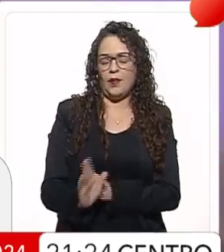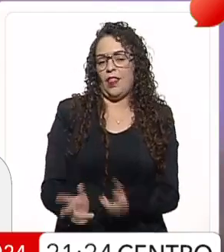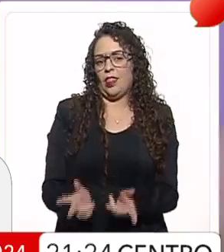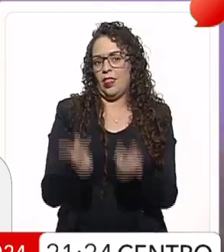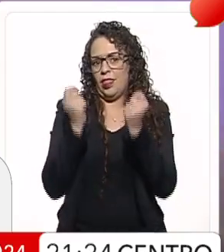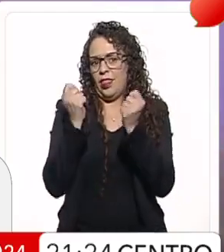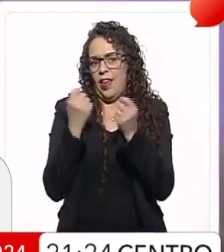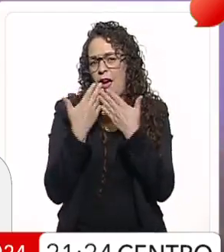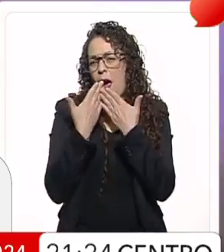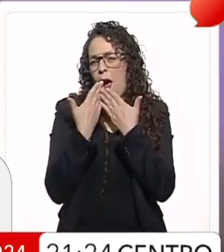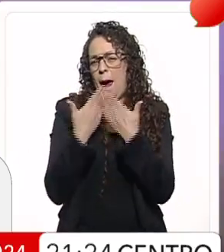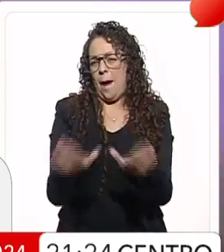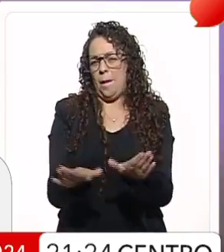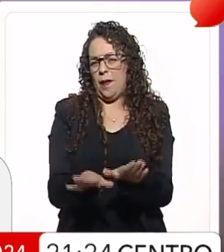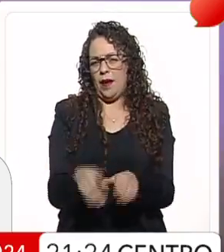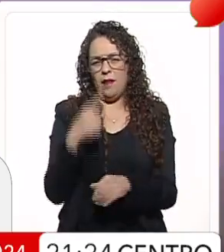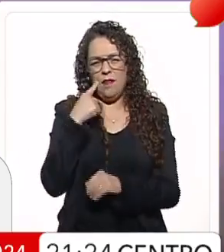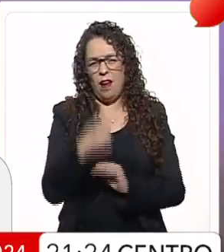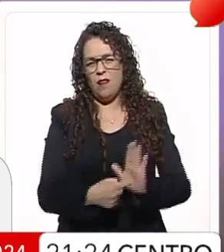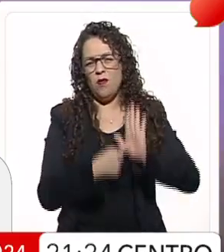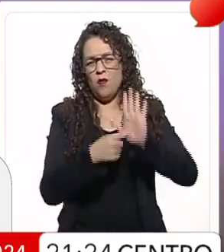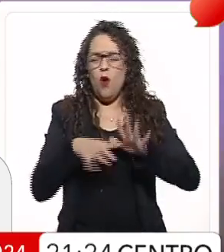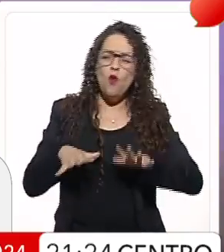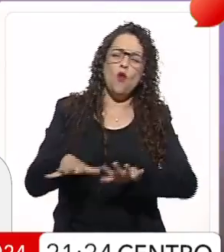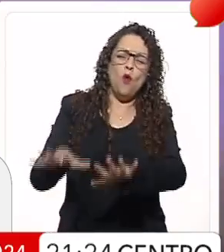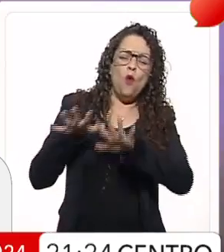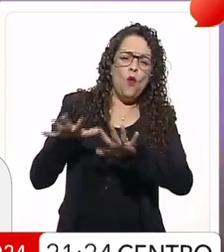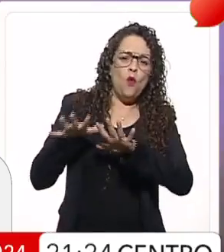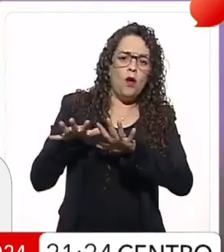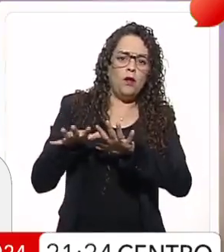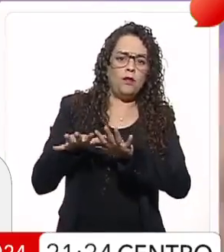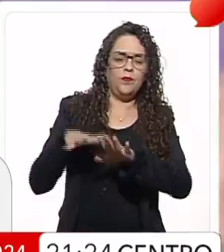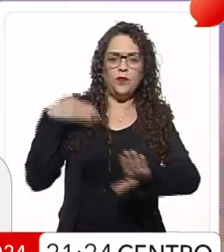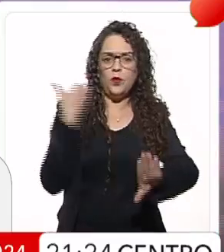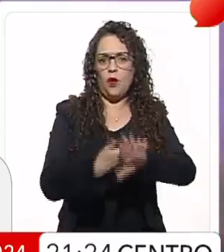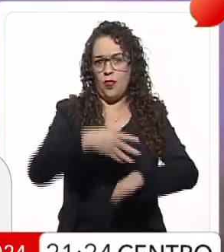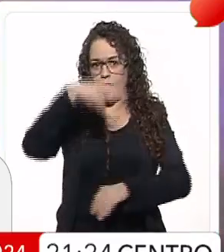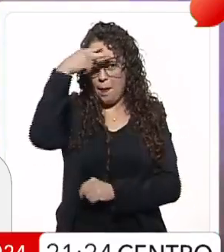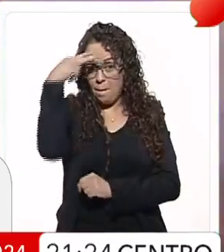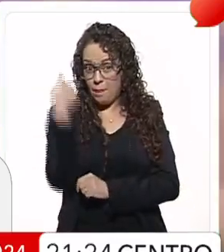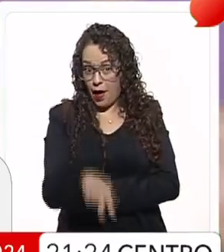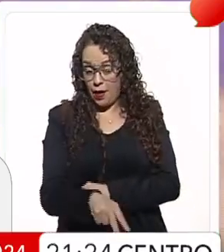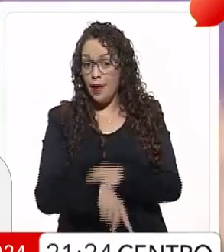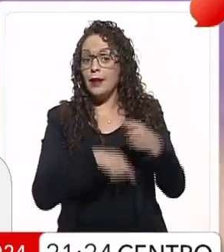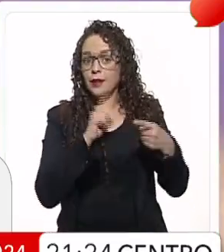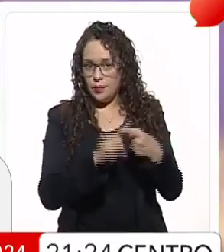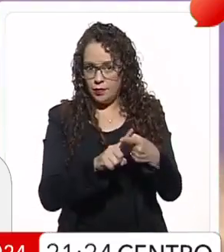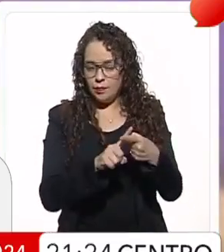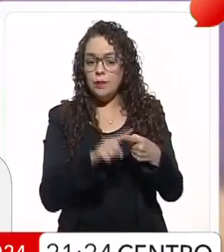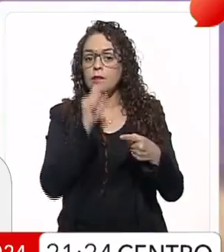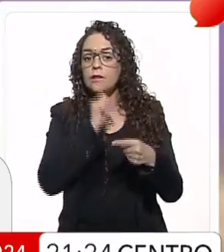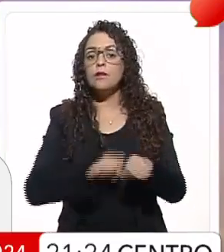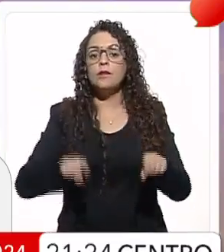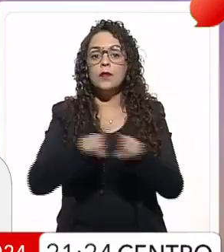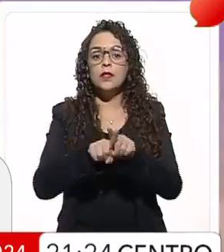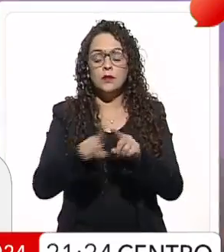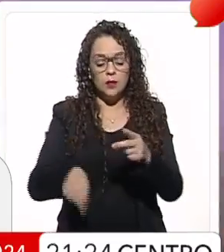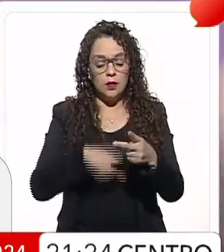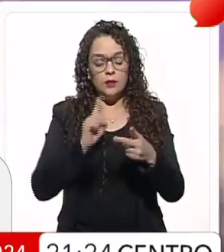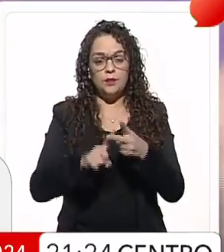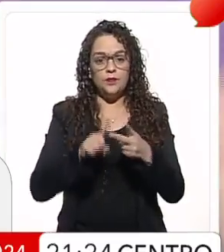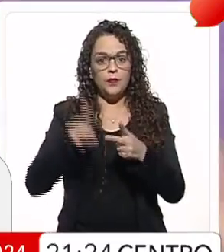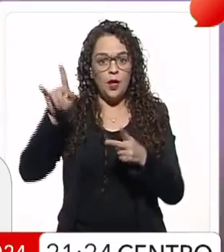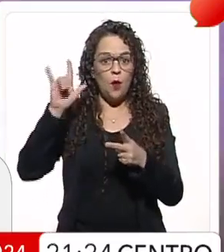digamos, muy explícita en la campaña de México, pero que también la tuvo en la campaña o en el golpe de